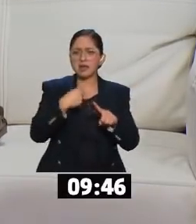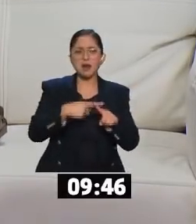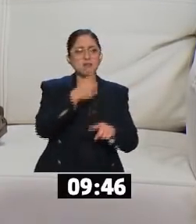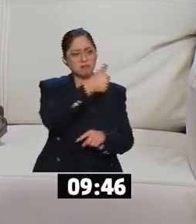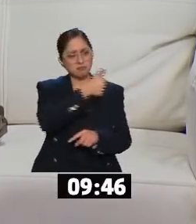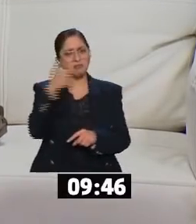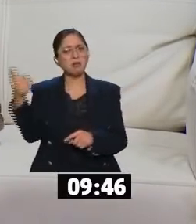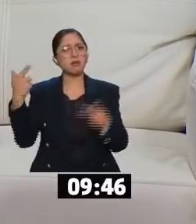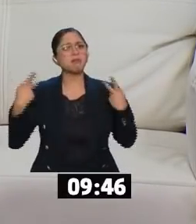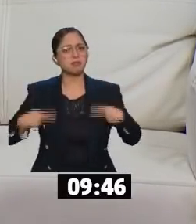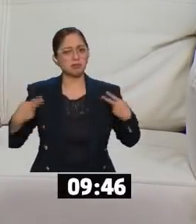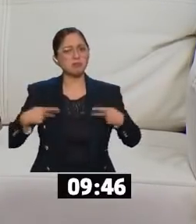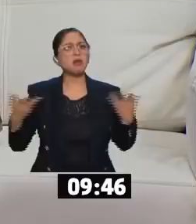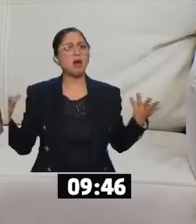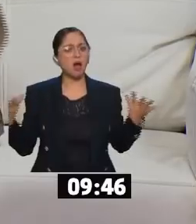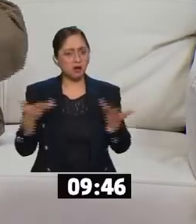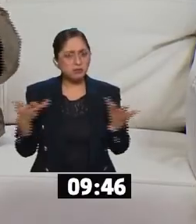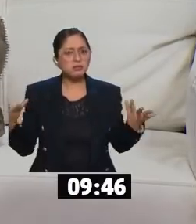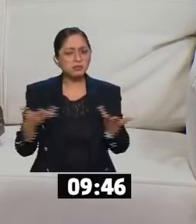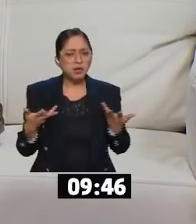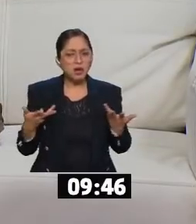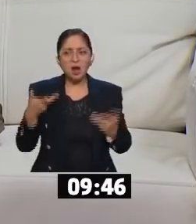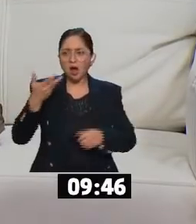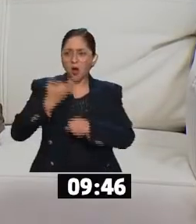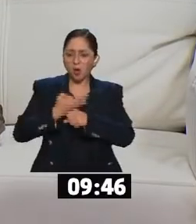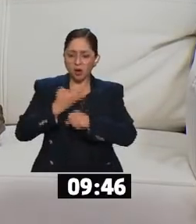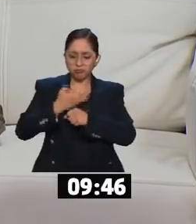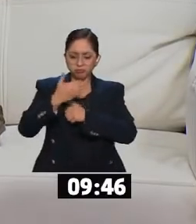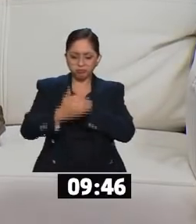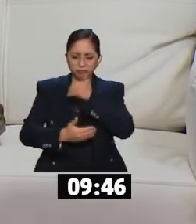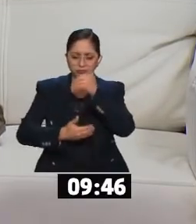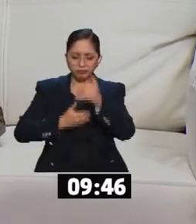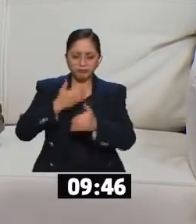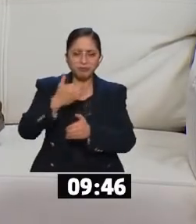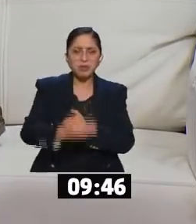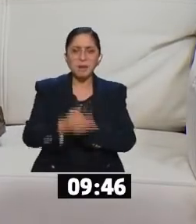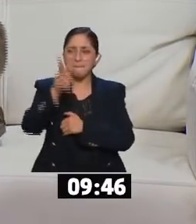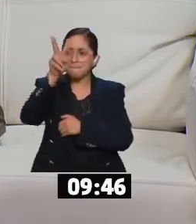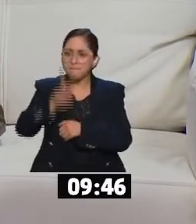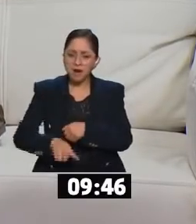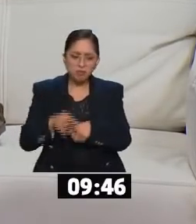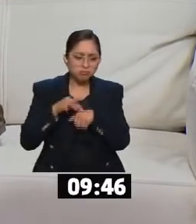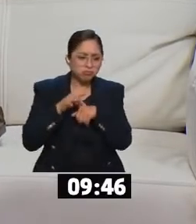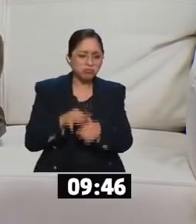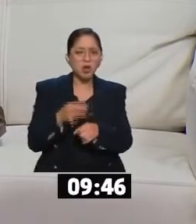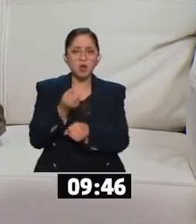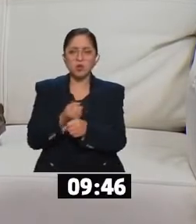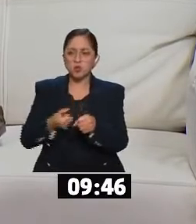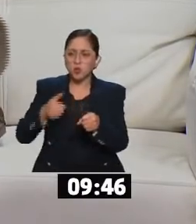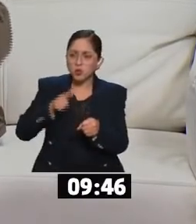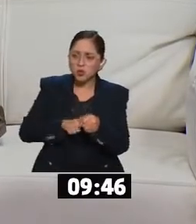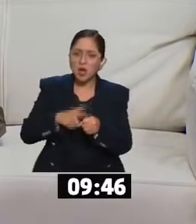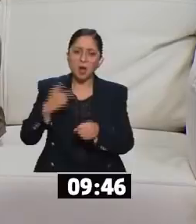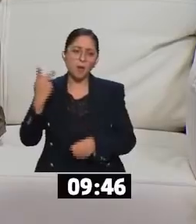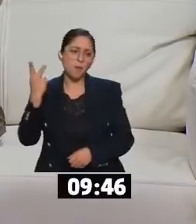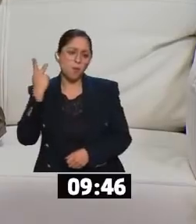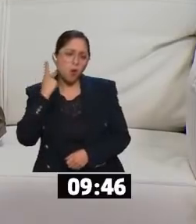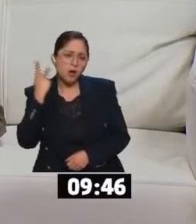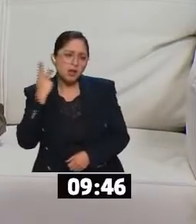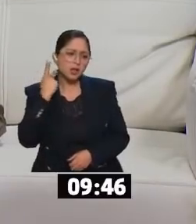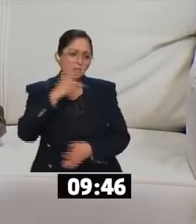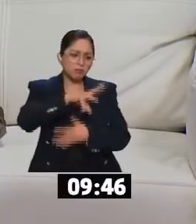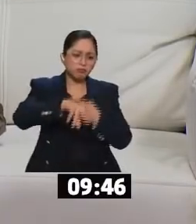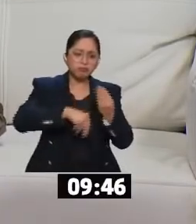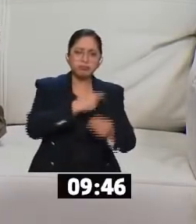y se da en uno de los ámbitos ideales para construir una realidad social, humana, política, económica distinta